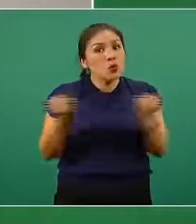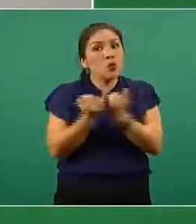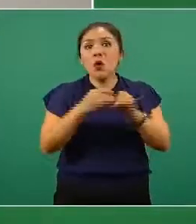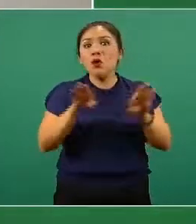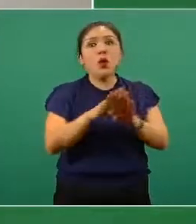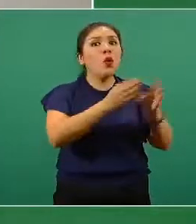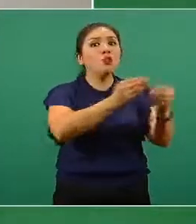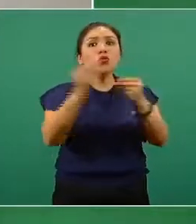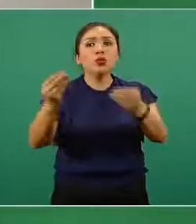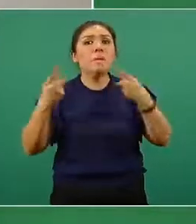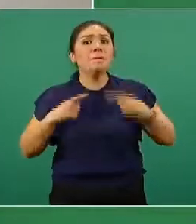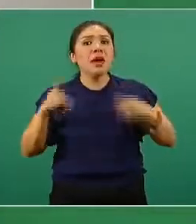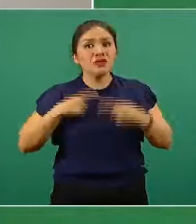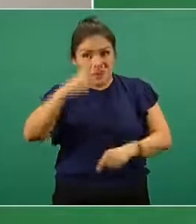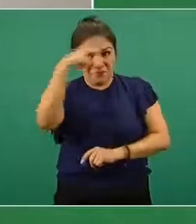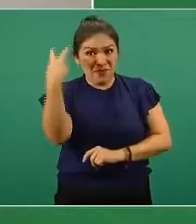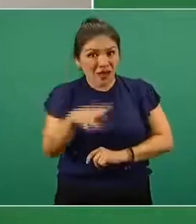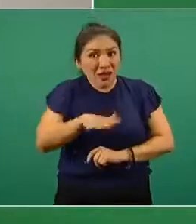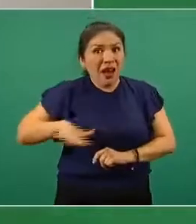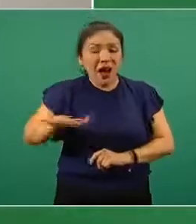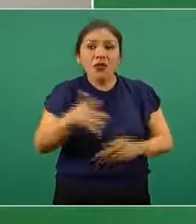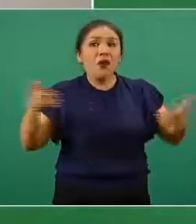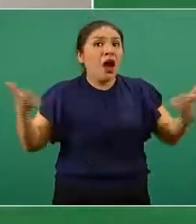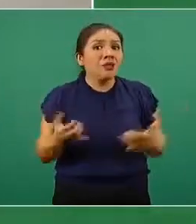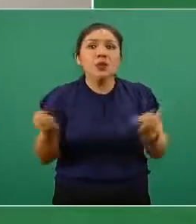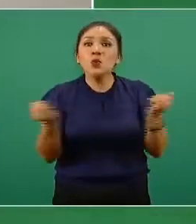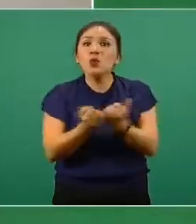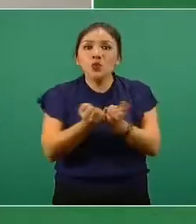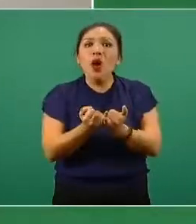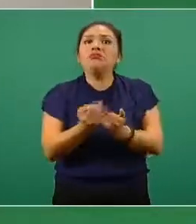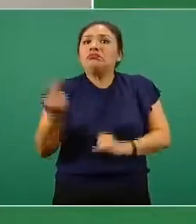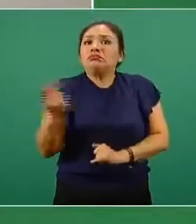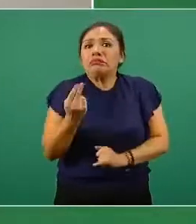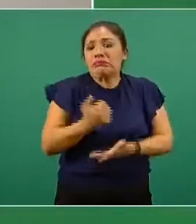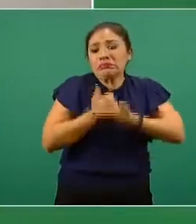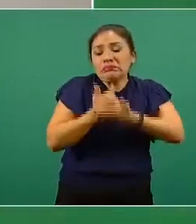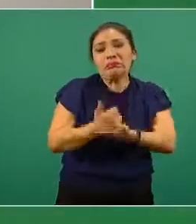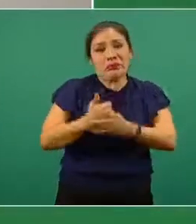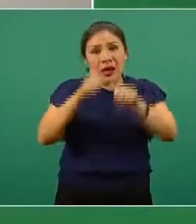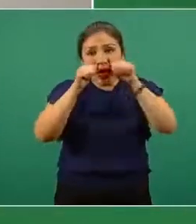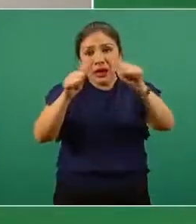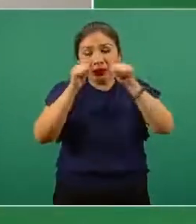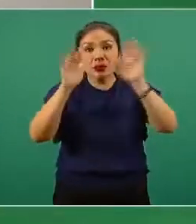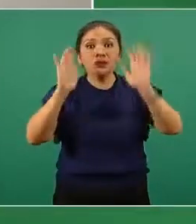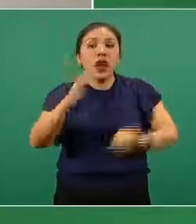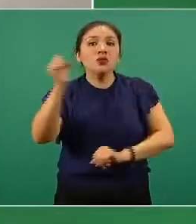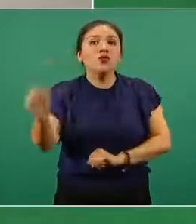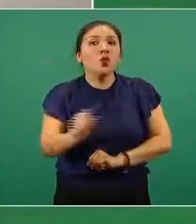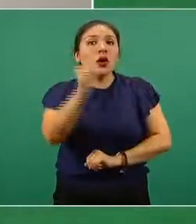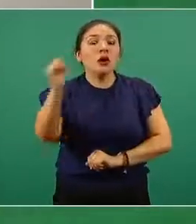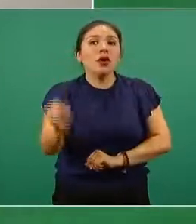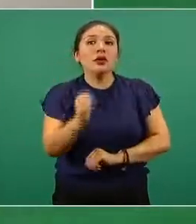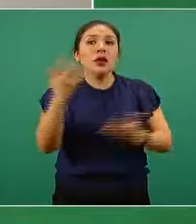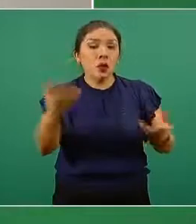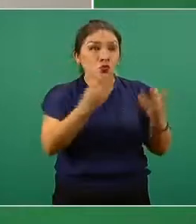de mexicanas y mexicanos que así lo han requerido y que afortunadamente